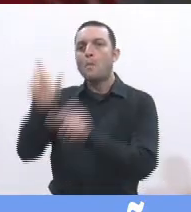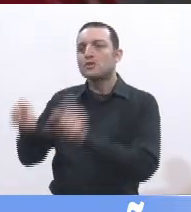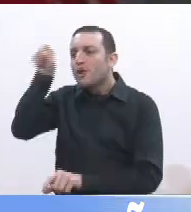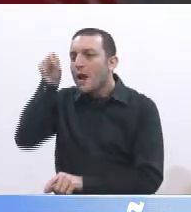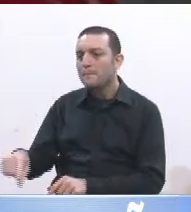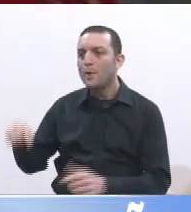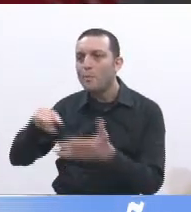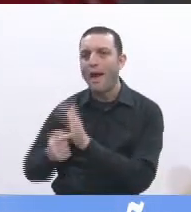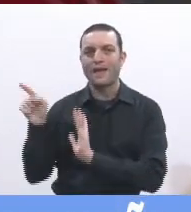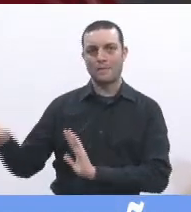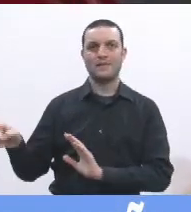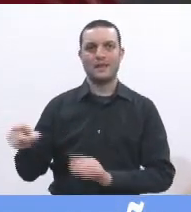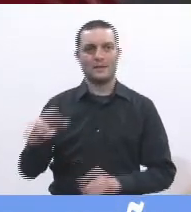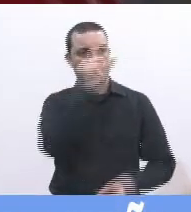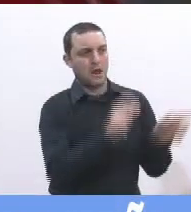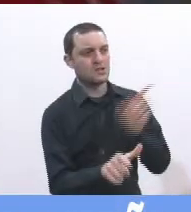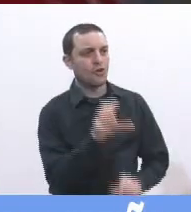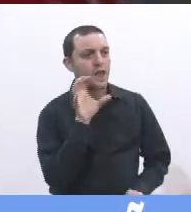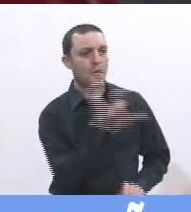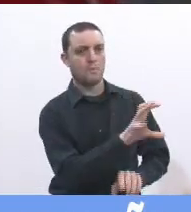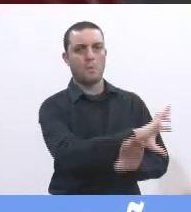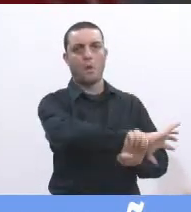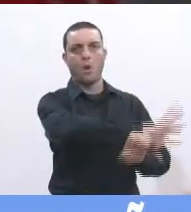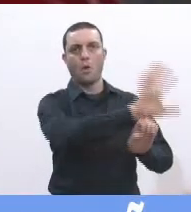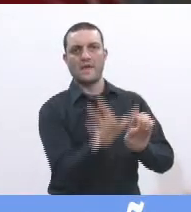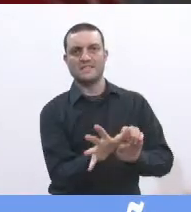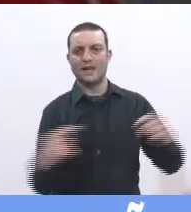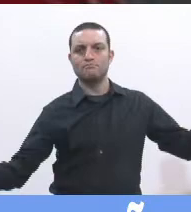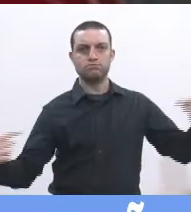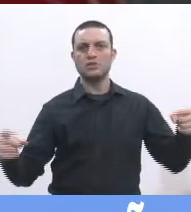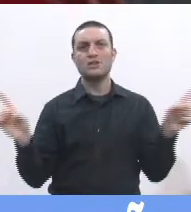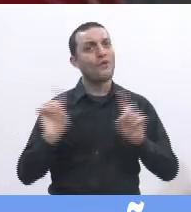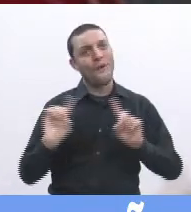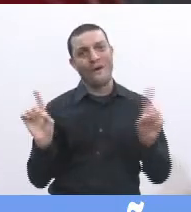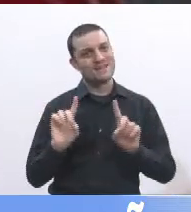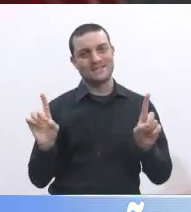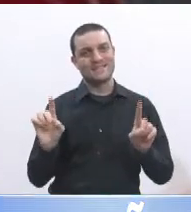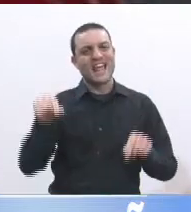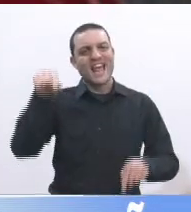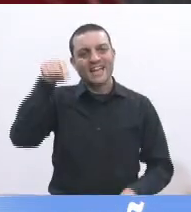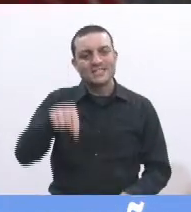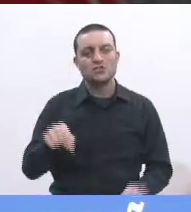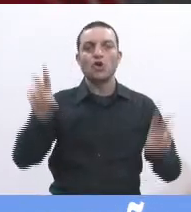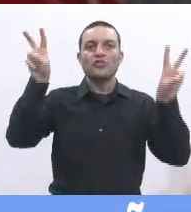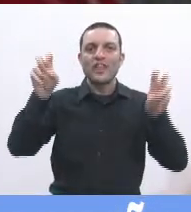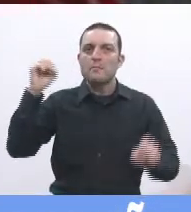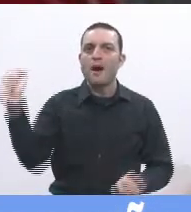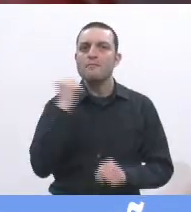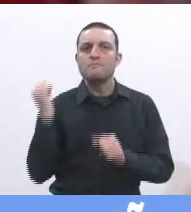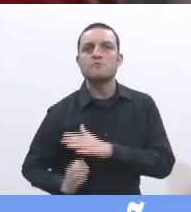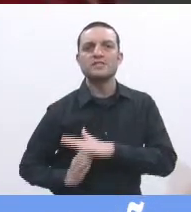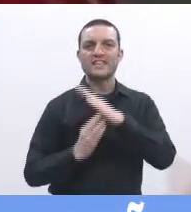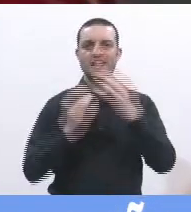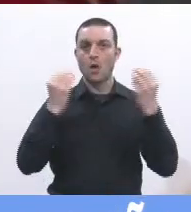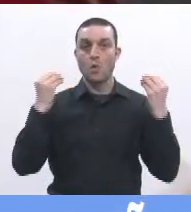estaríamos equivocando nosotros como representantes si entendemos. Esto se circunscribe a una disputa política entre